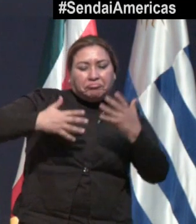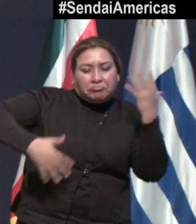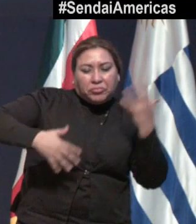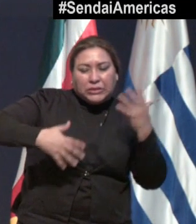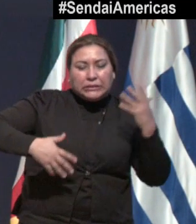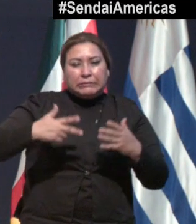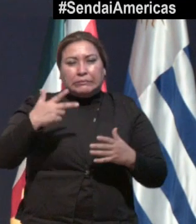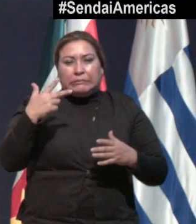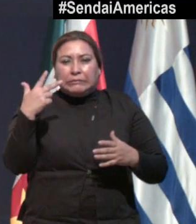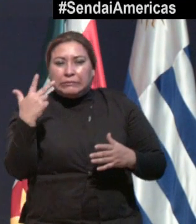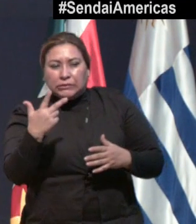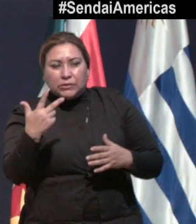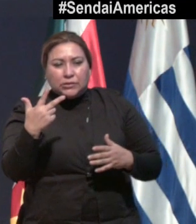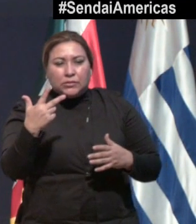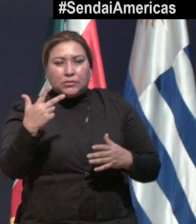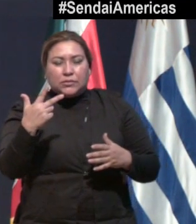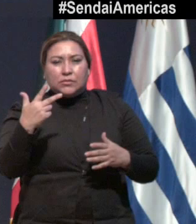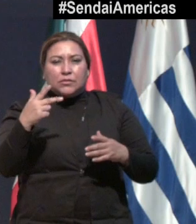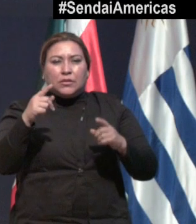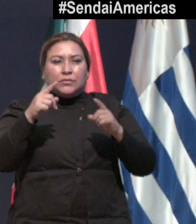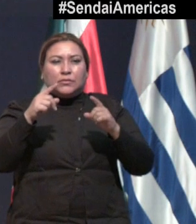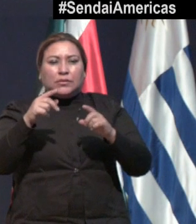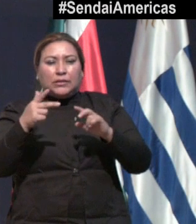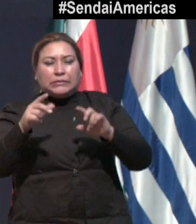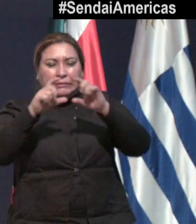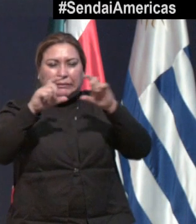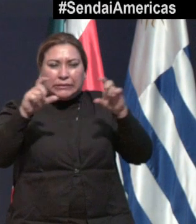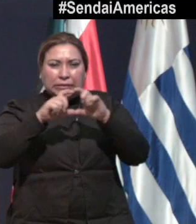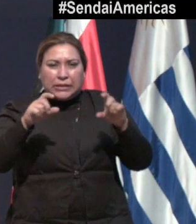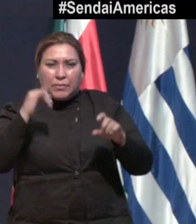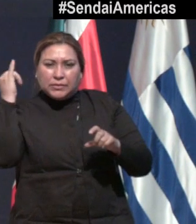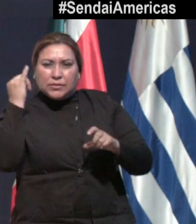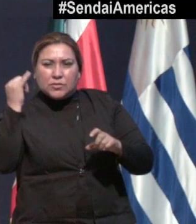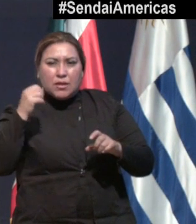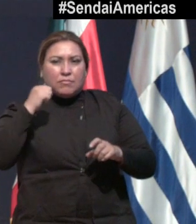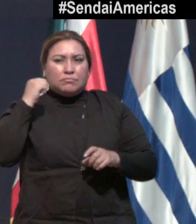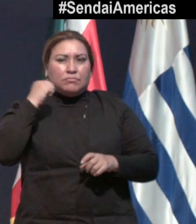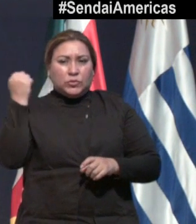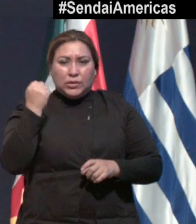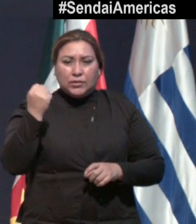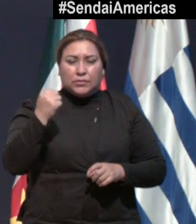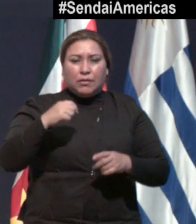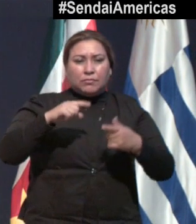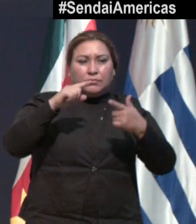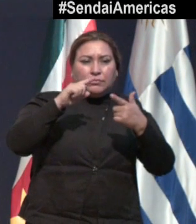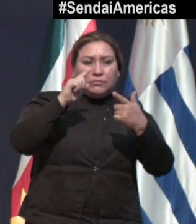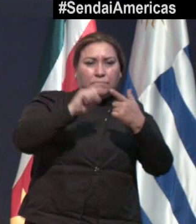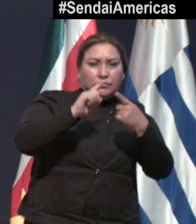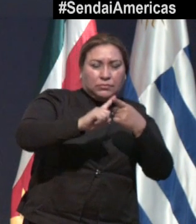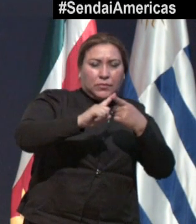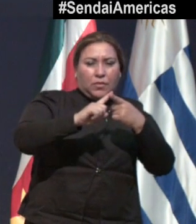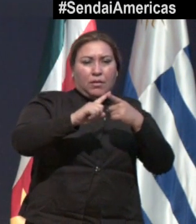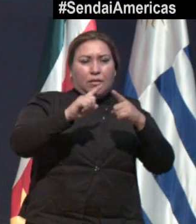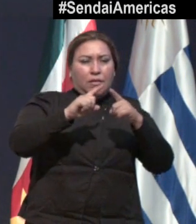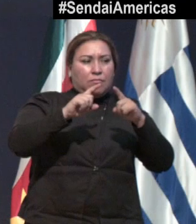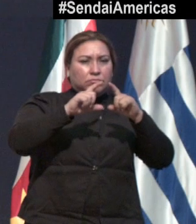entre tres marcos internacionales muy importantes. El marco de Sendai, que se aprobó en marzo